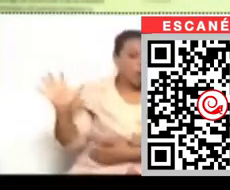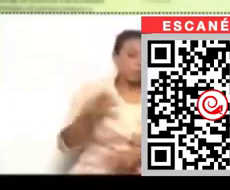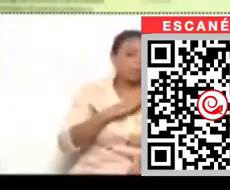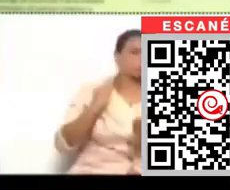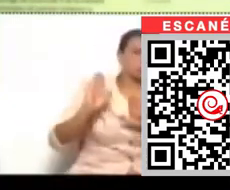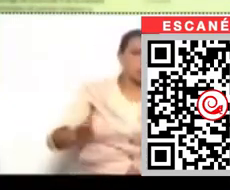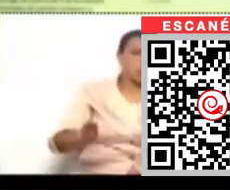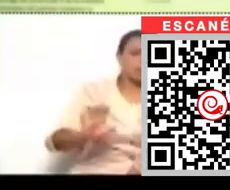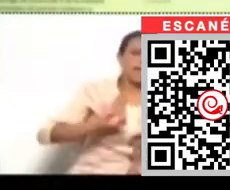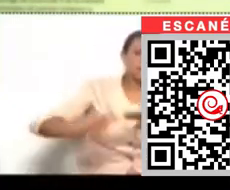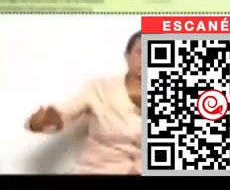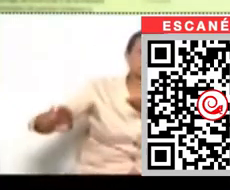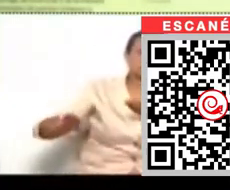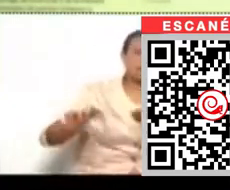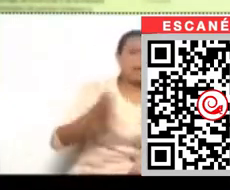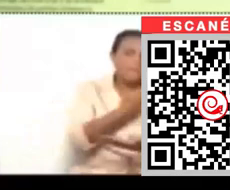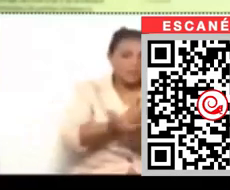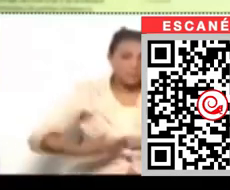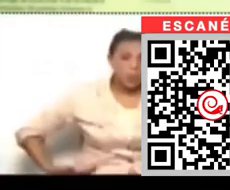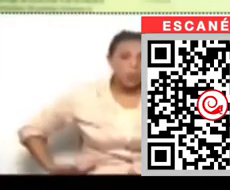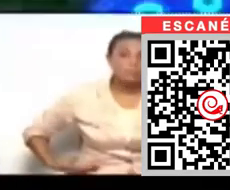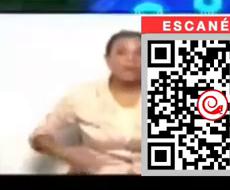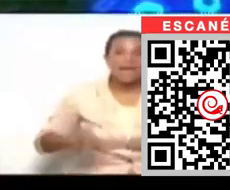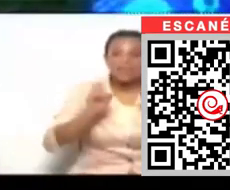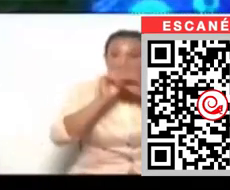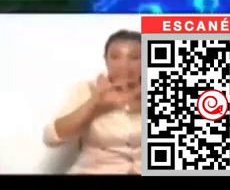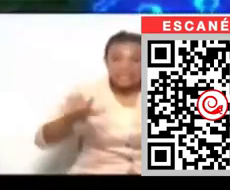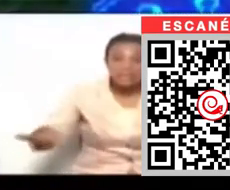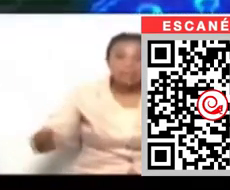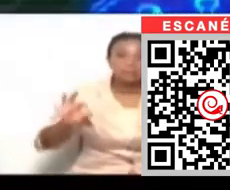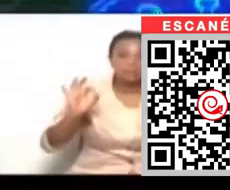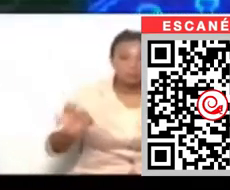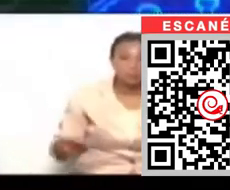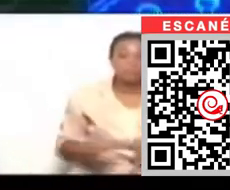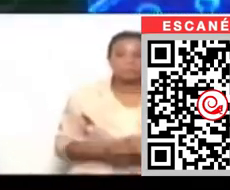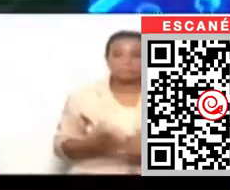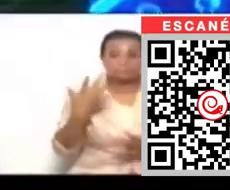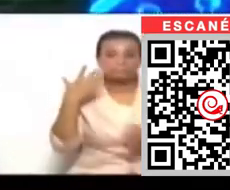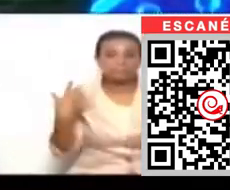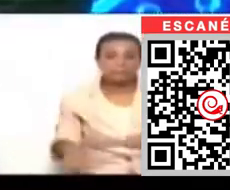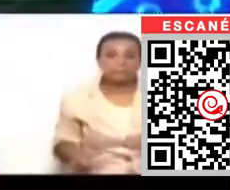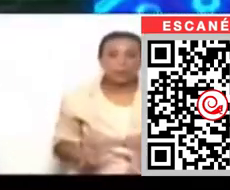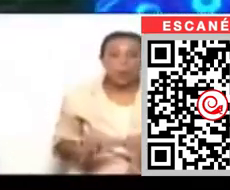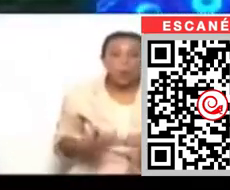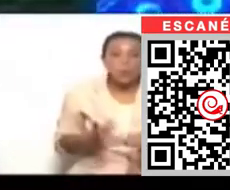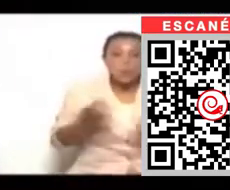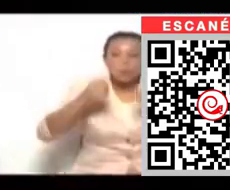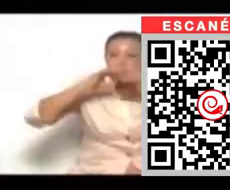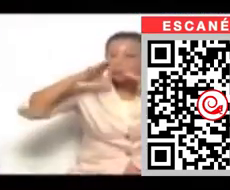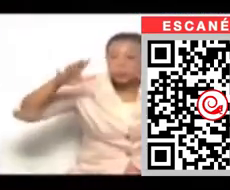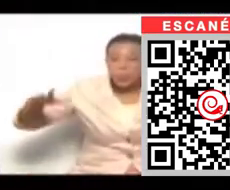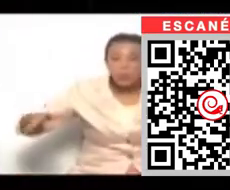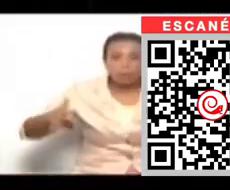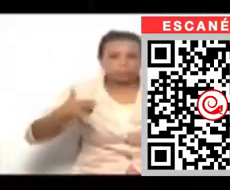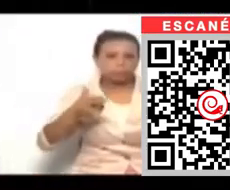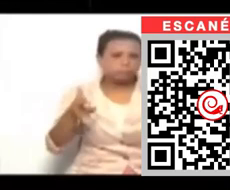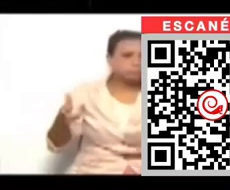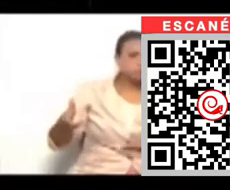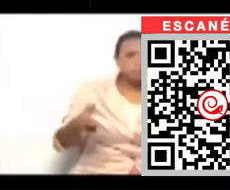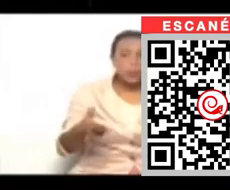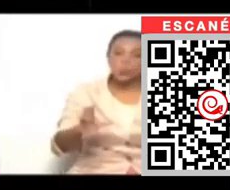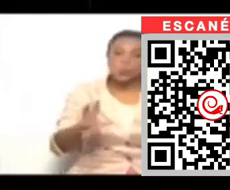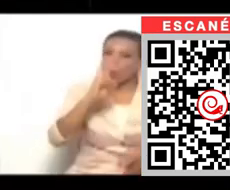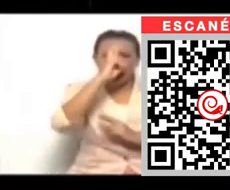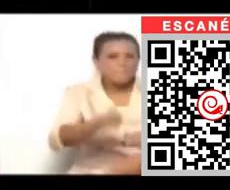trata del gobierno venezolano, desató, ahora sí no supuesta, una violenta cacería que no